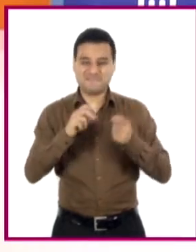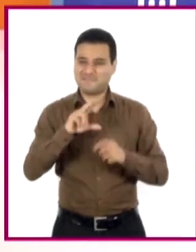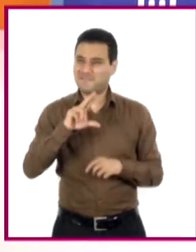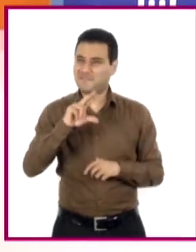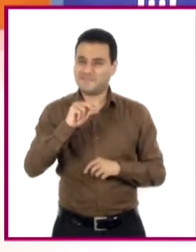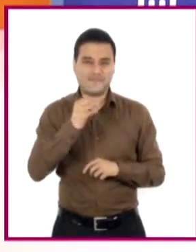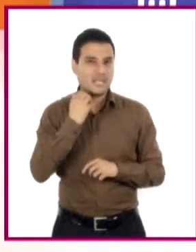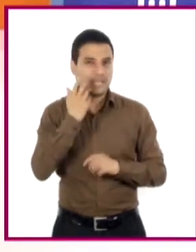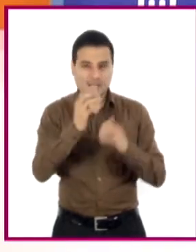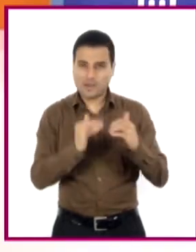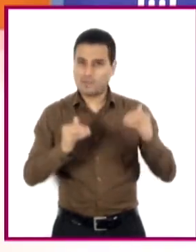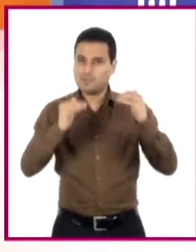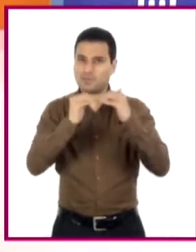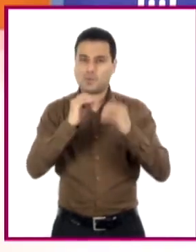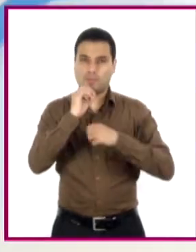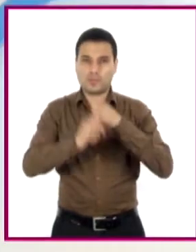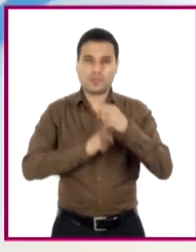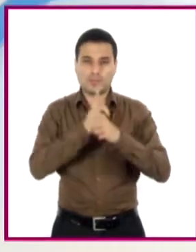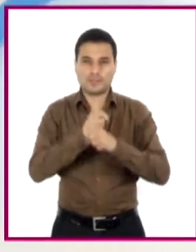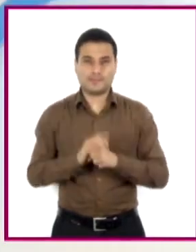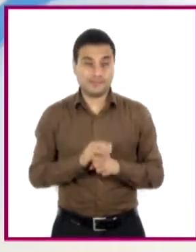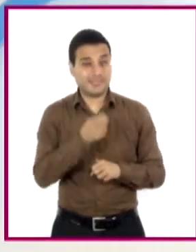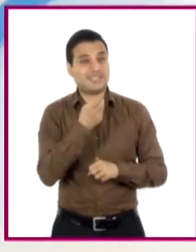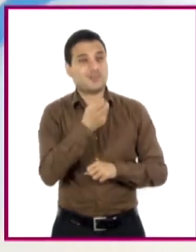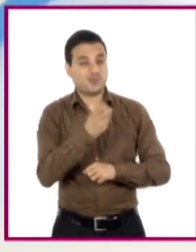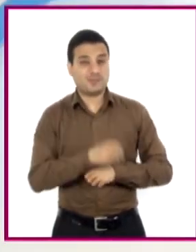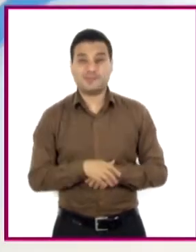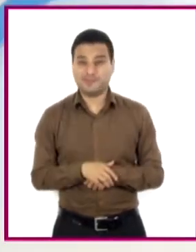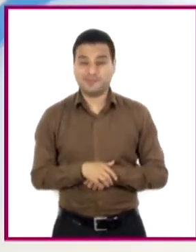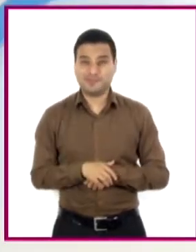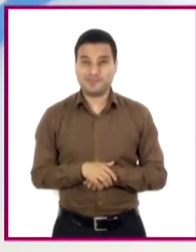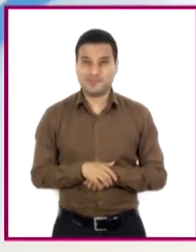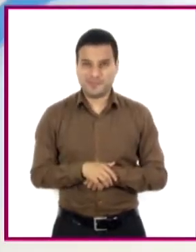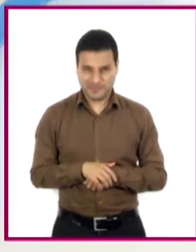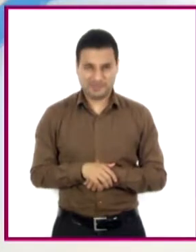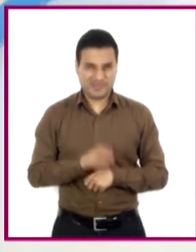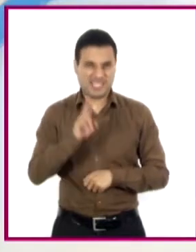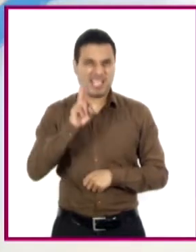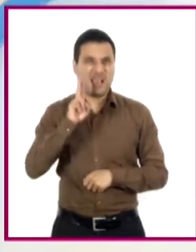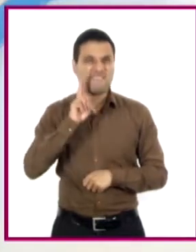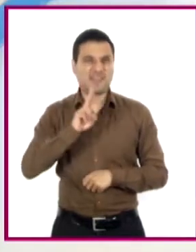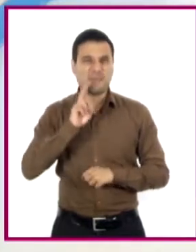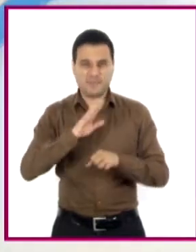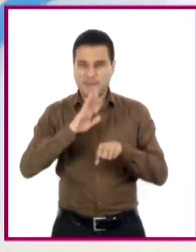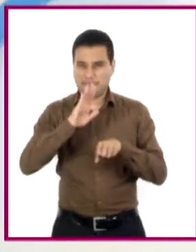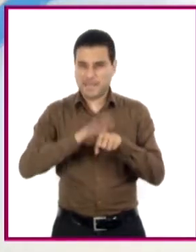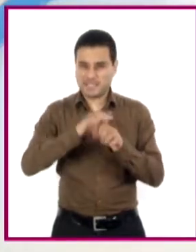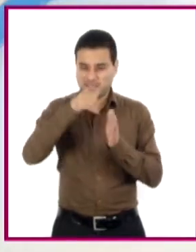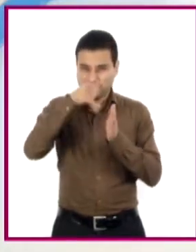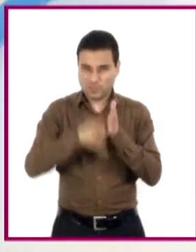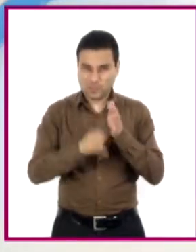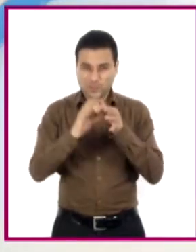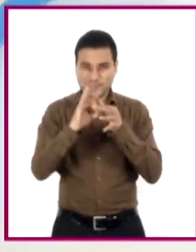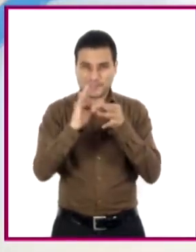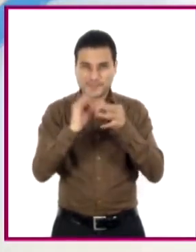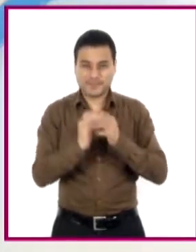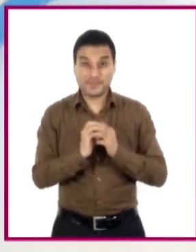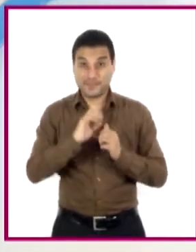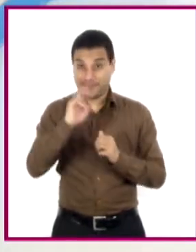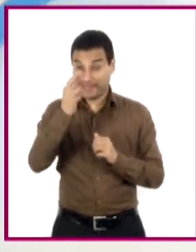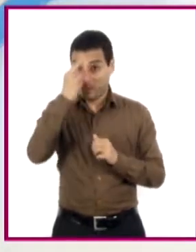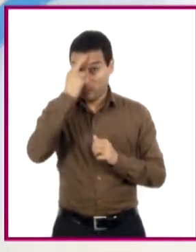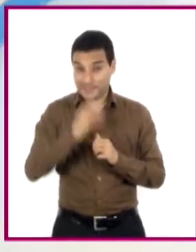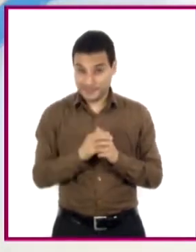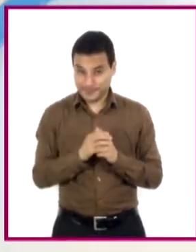mismas oportunidades. Así es, pero vamos a profundizar un poco más. Como recordarás,